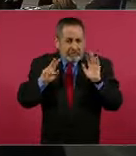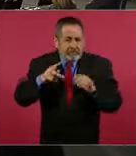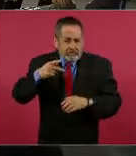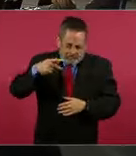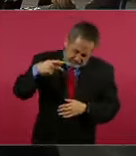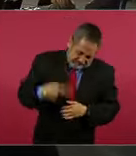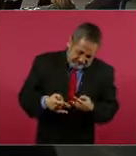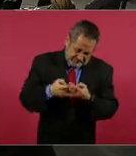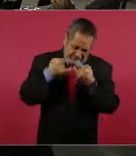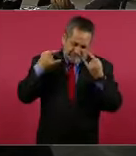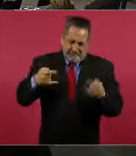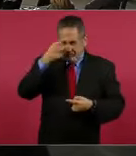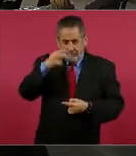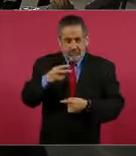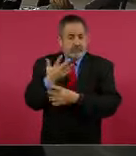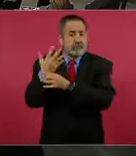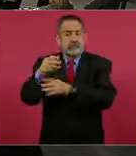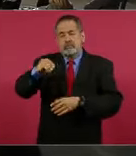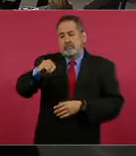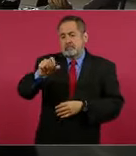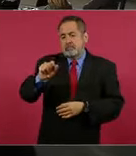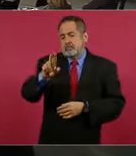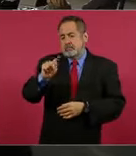Pero como decía Martí,